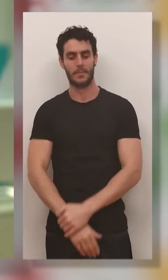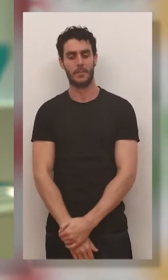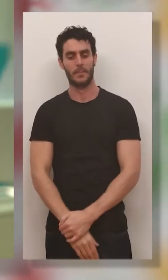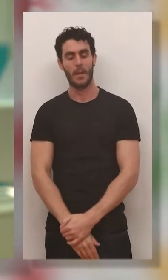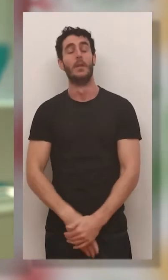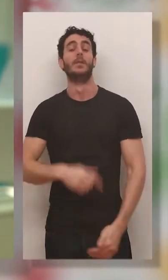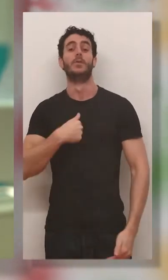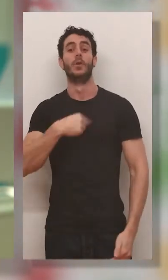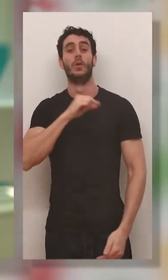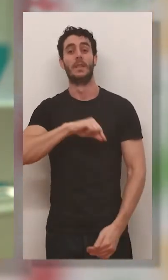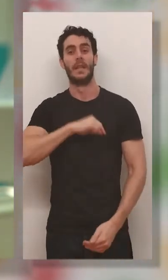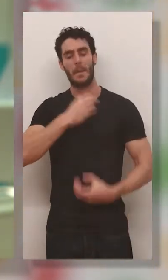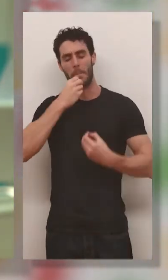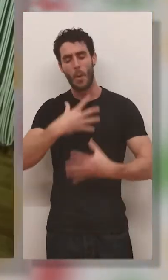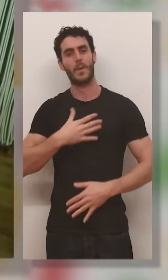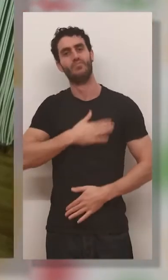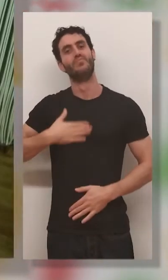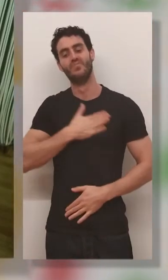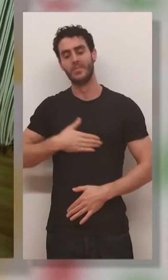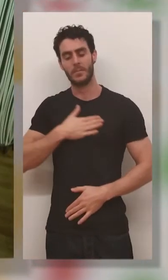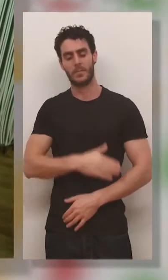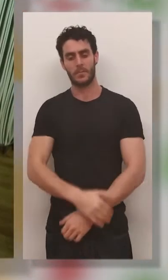Me siento muy bien y muy a gusto.